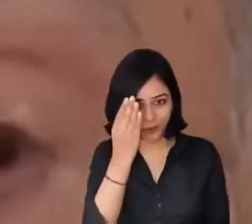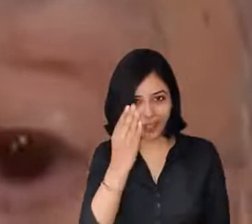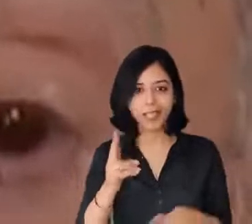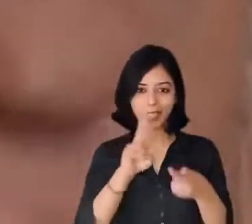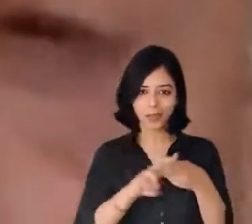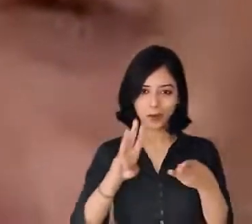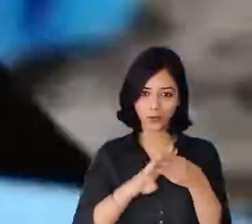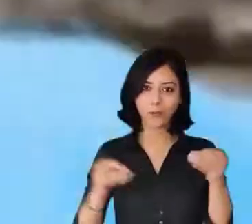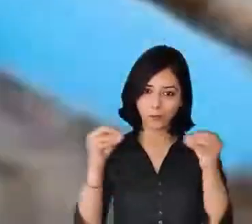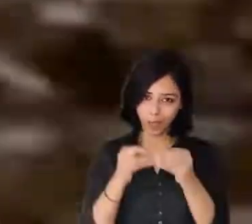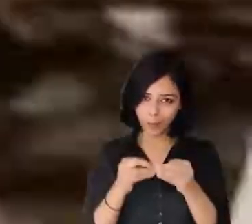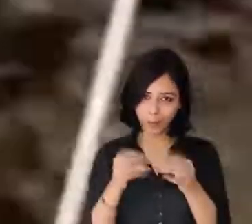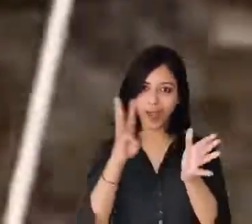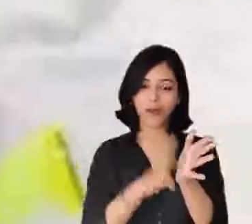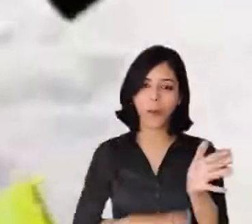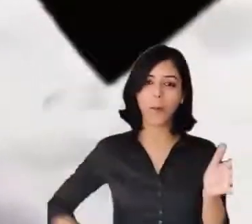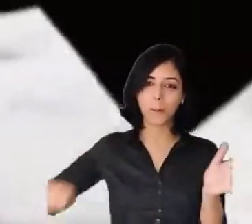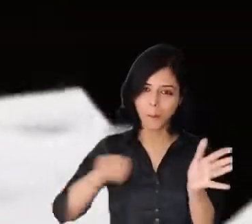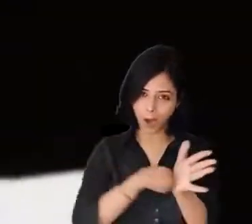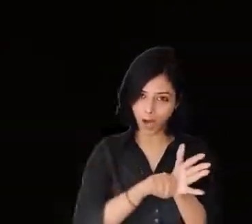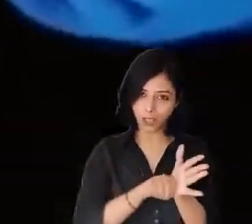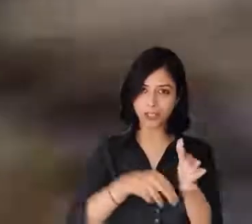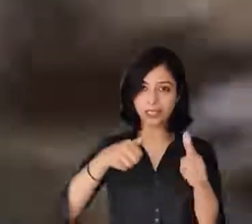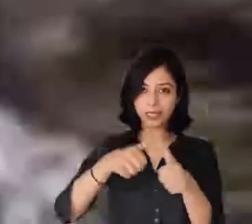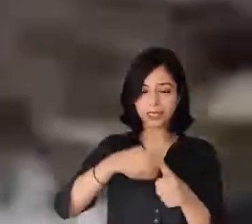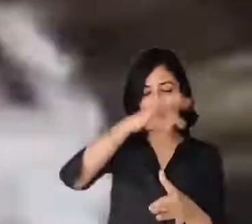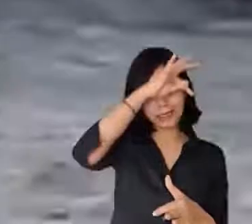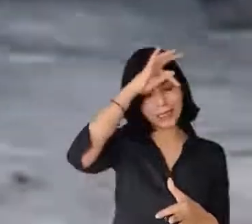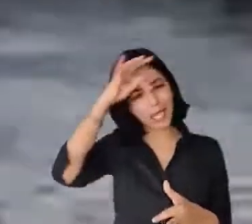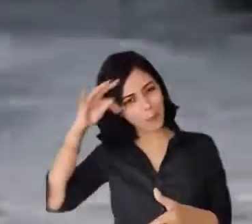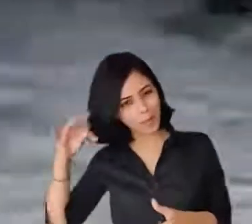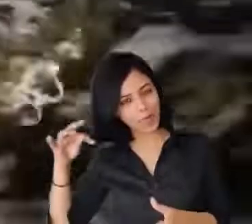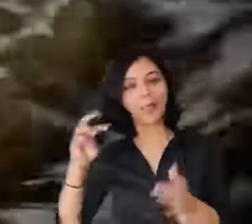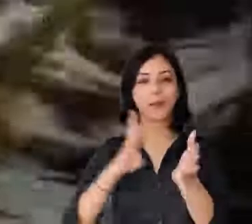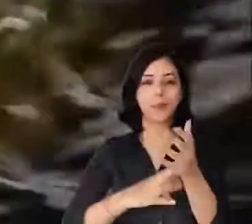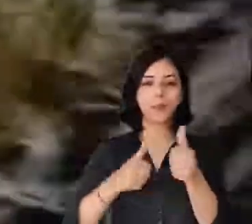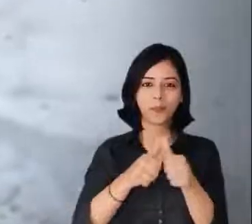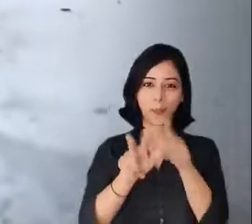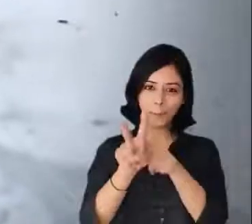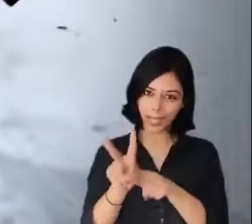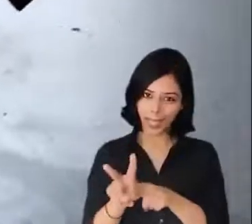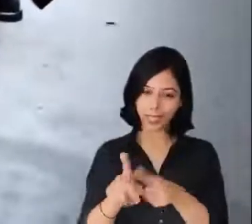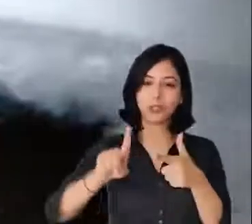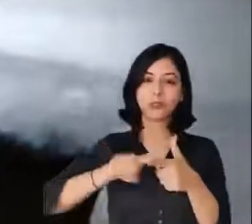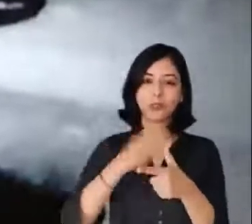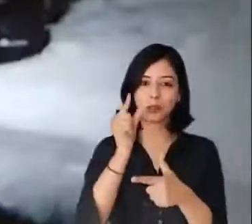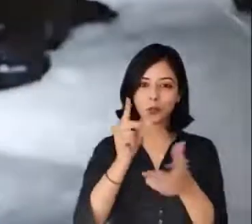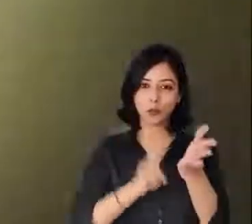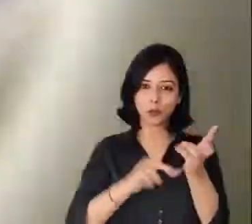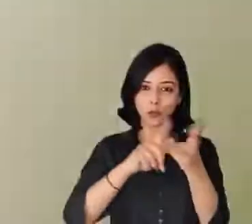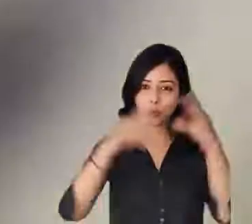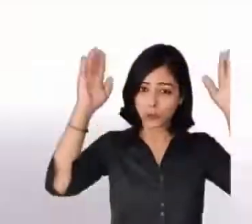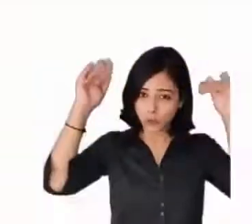de bala. No había sangre. Aguas les dificultaban a los detectives determinar cómo había muerto la pequeña